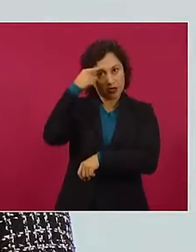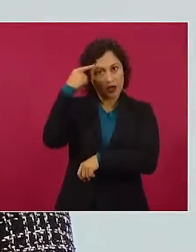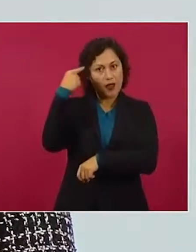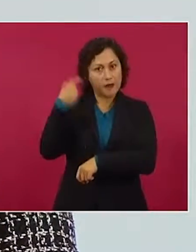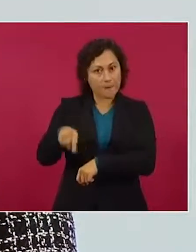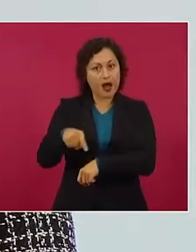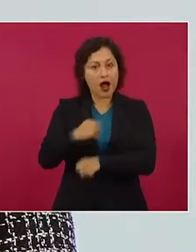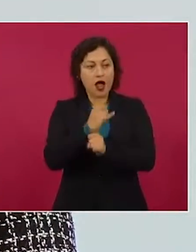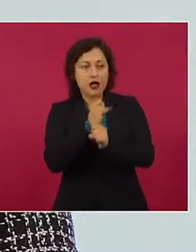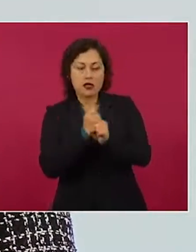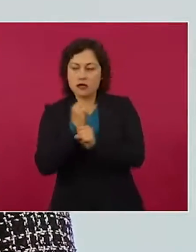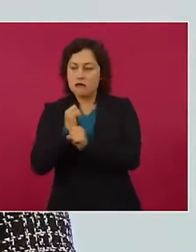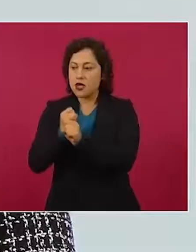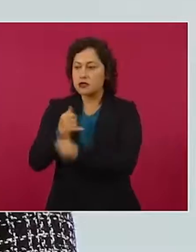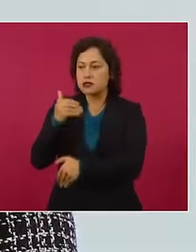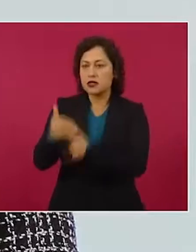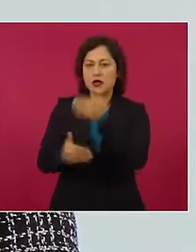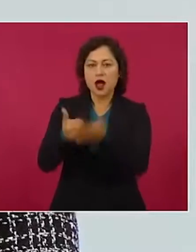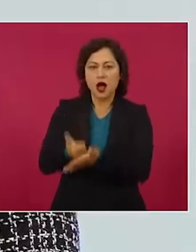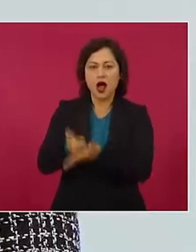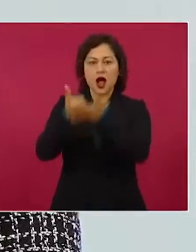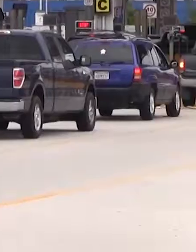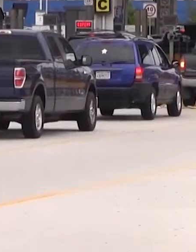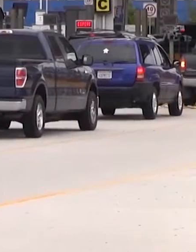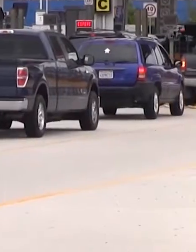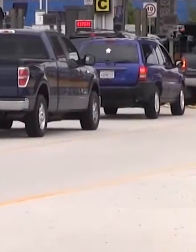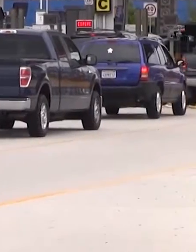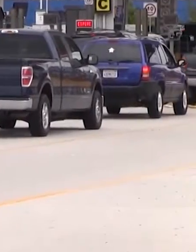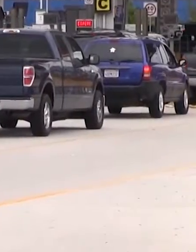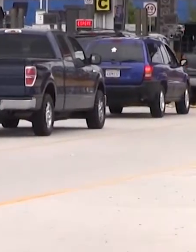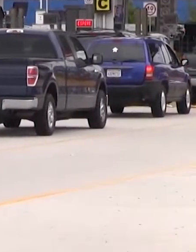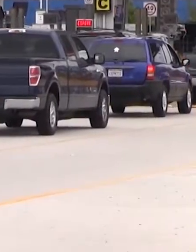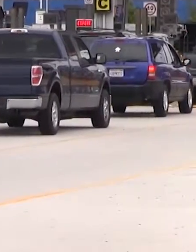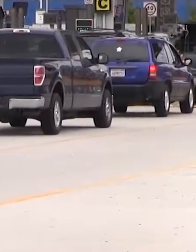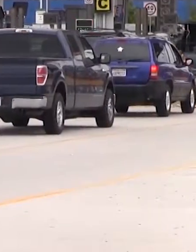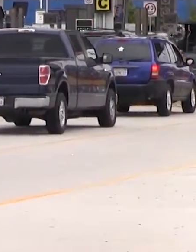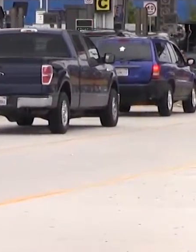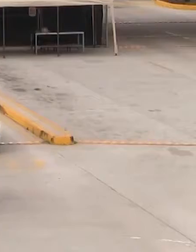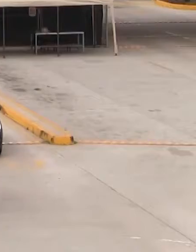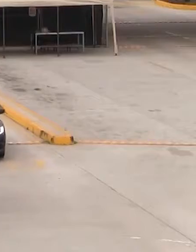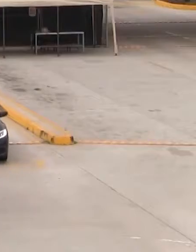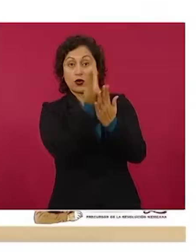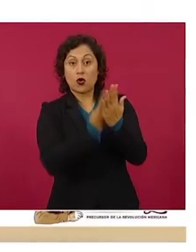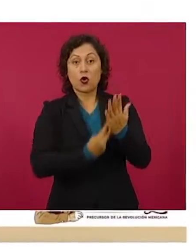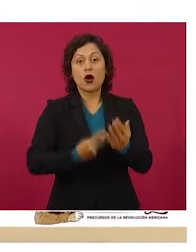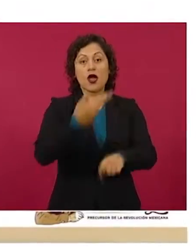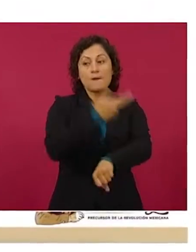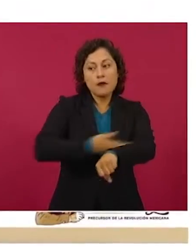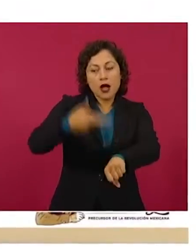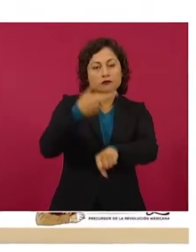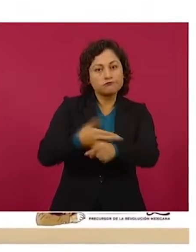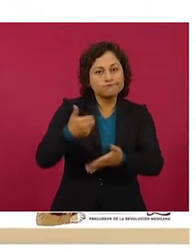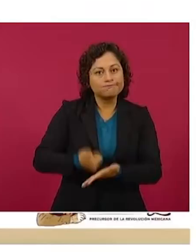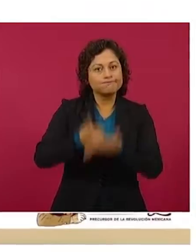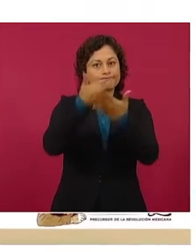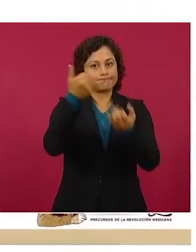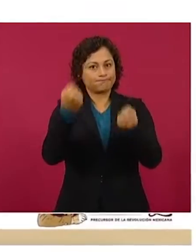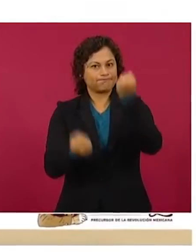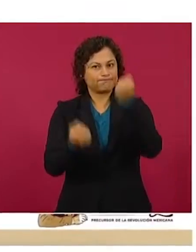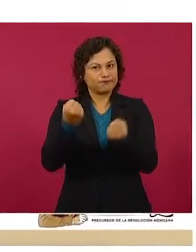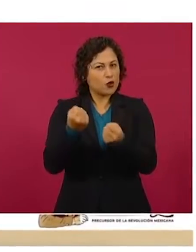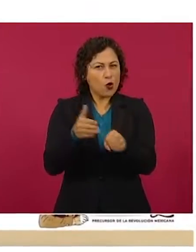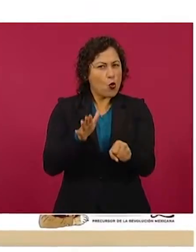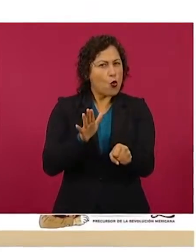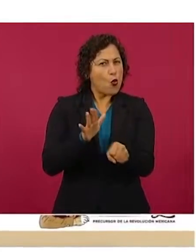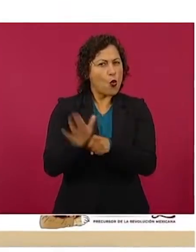dar con los responsables de la violencia. El programa de regularización aplica solo para los